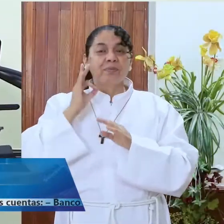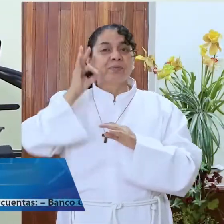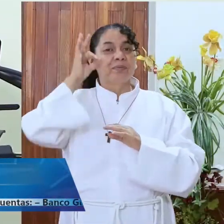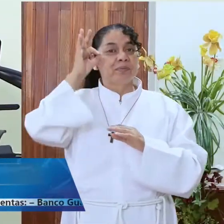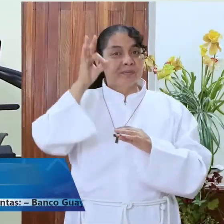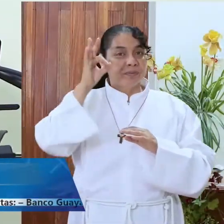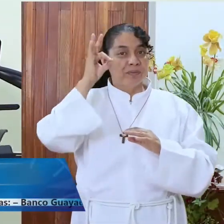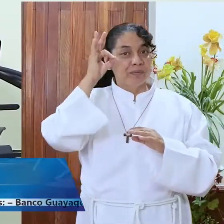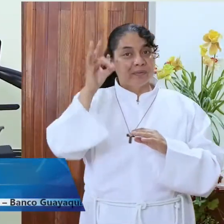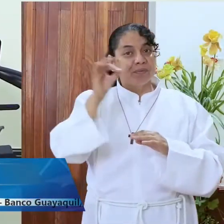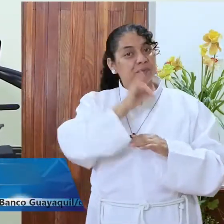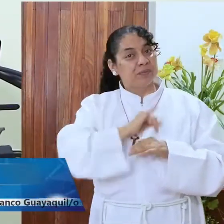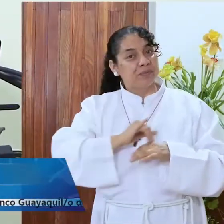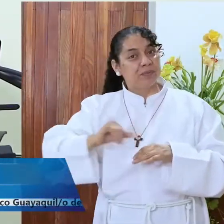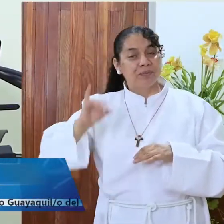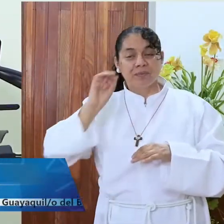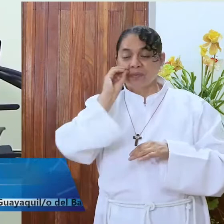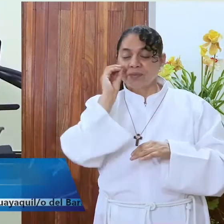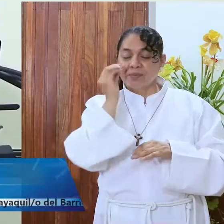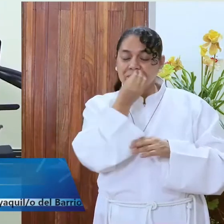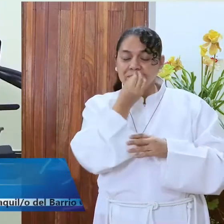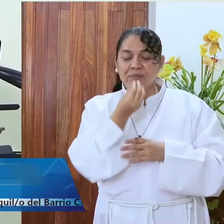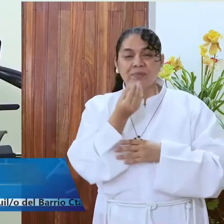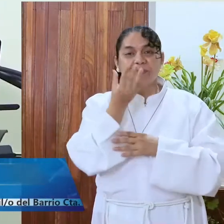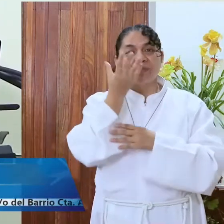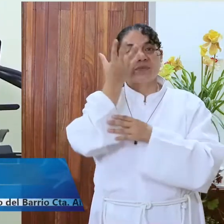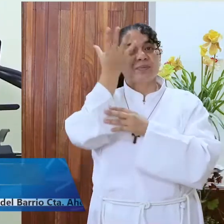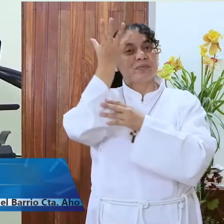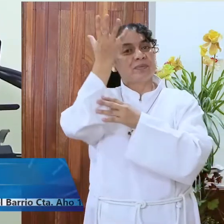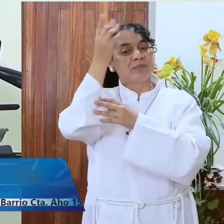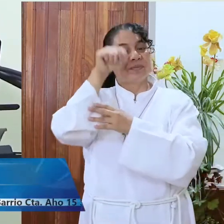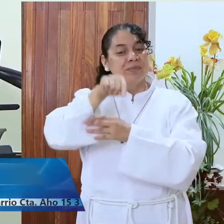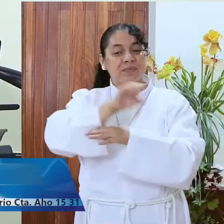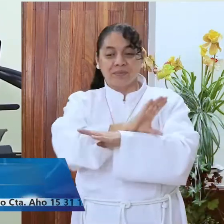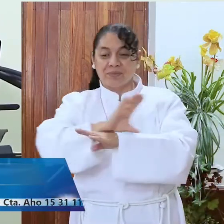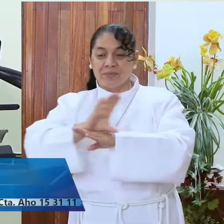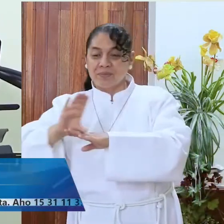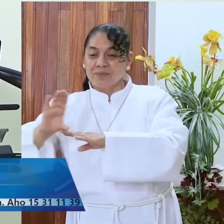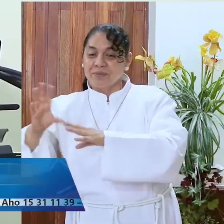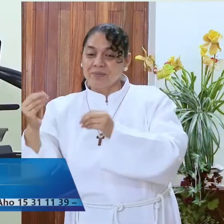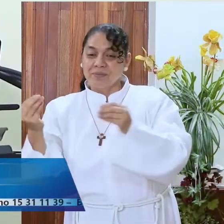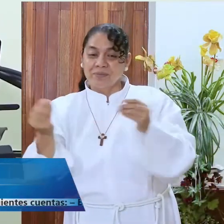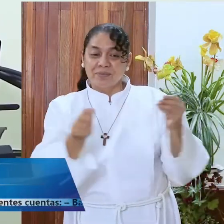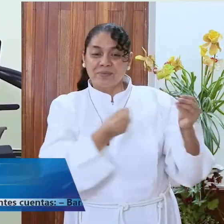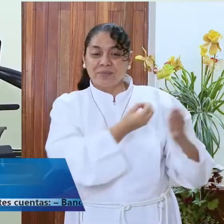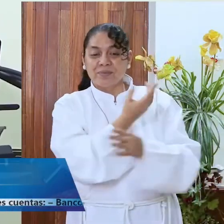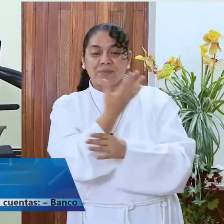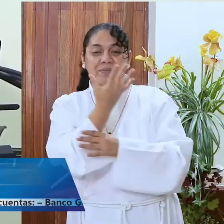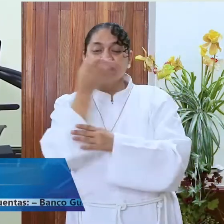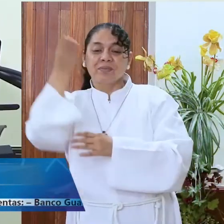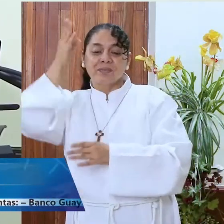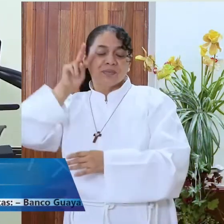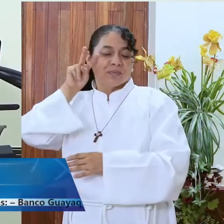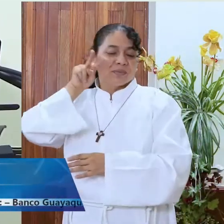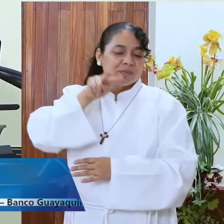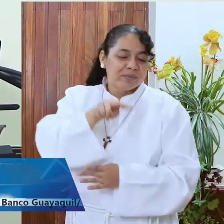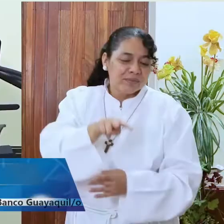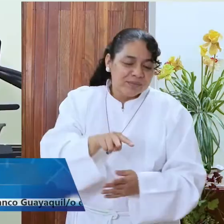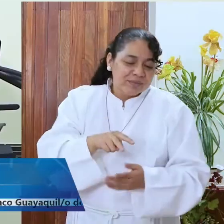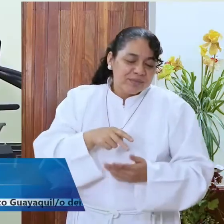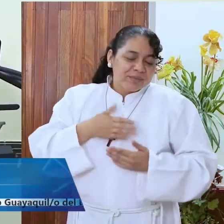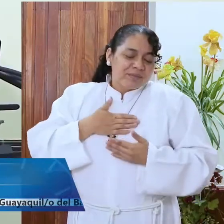como una flor en el jardín que adiós enamoro